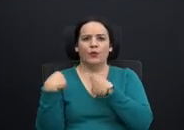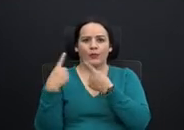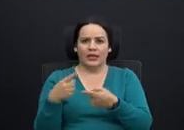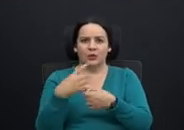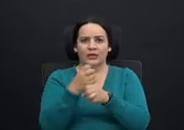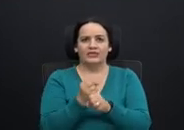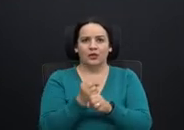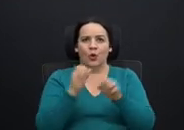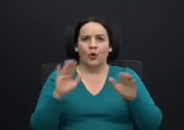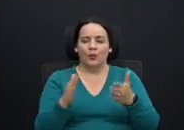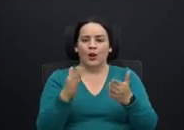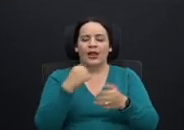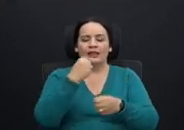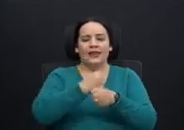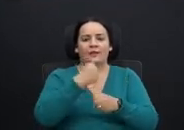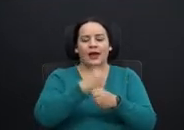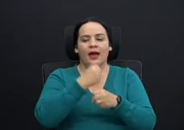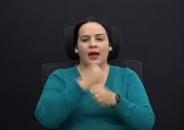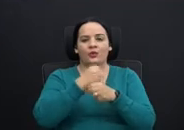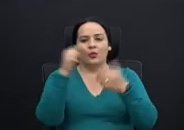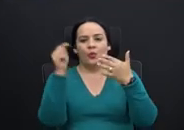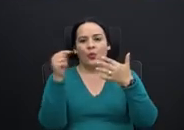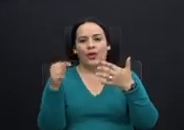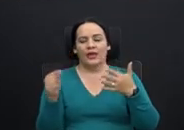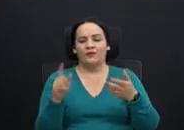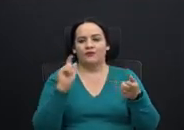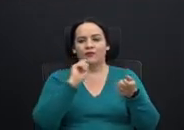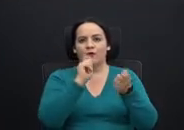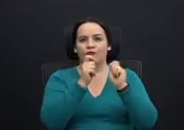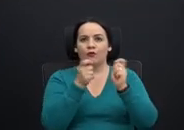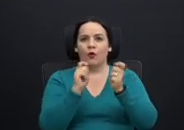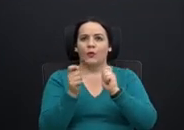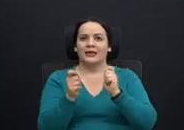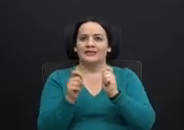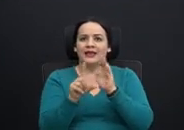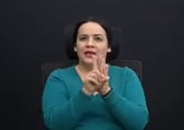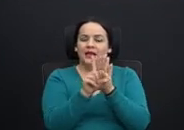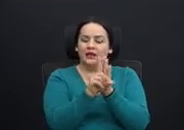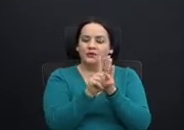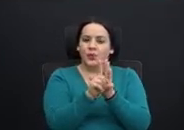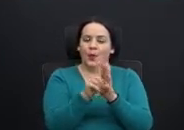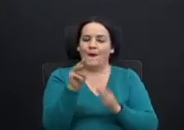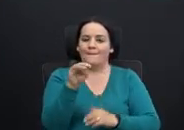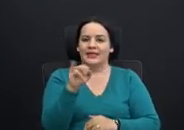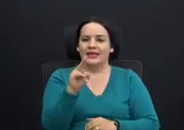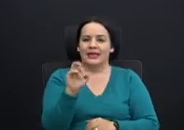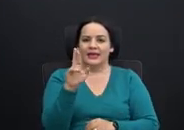hemos venido trabajando en una serie de reformas a la legislación minera